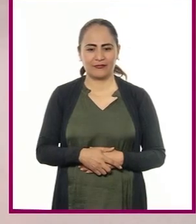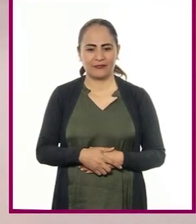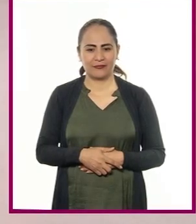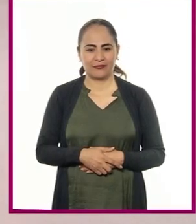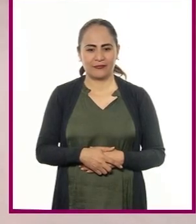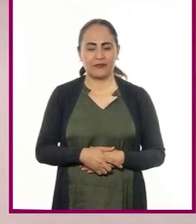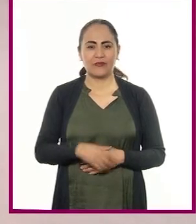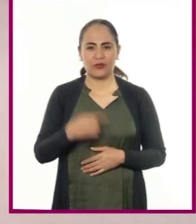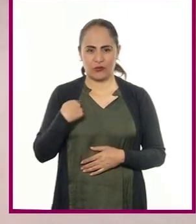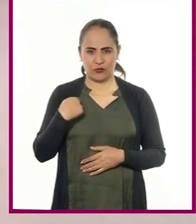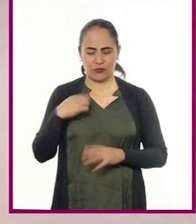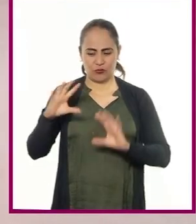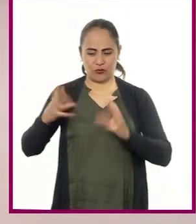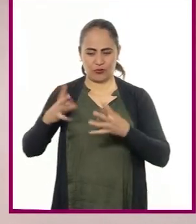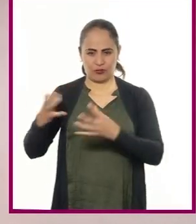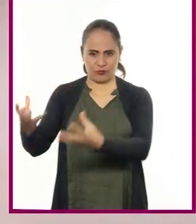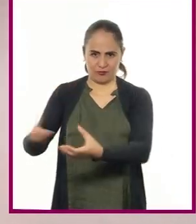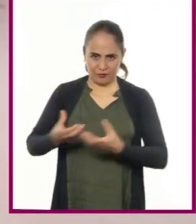Yo voy por allá.